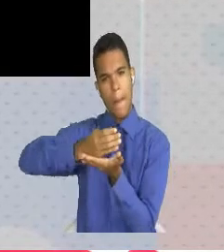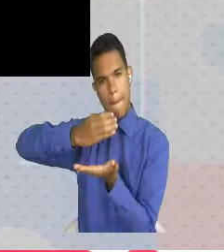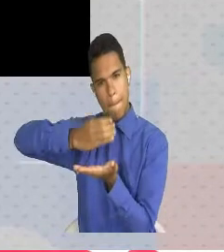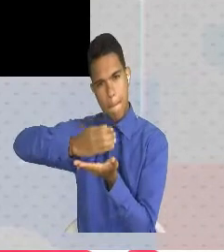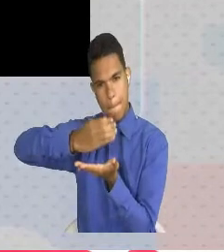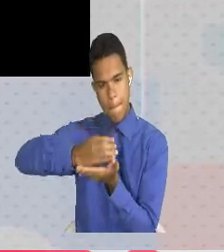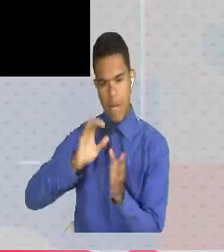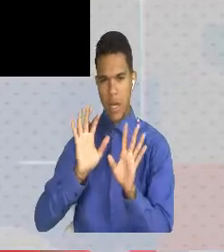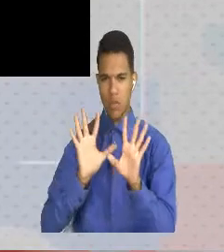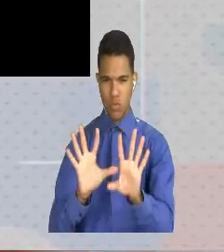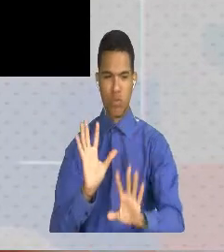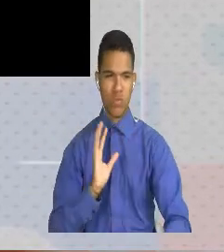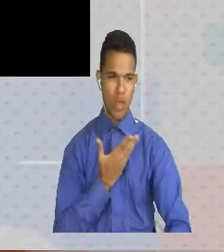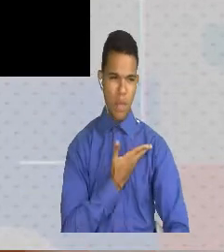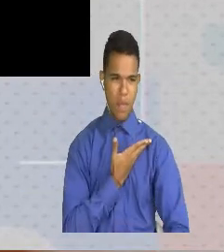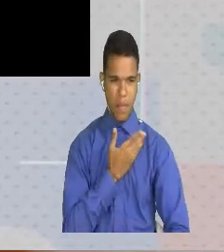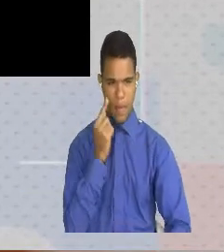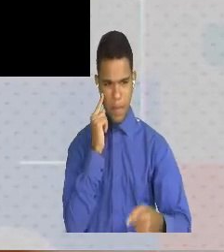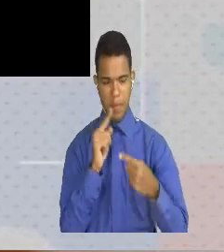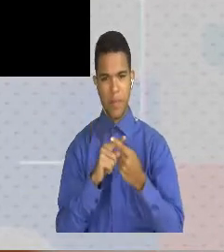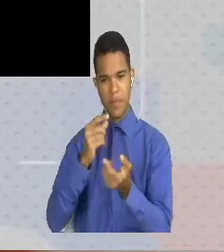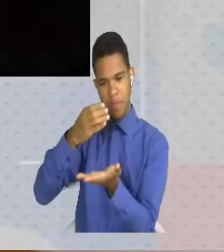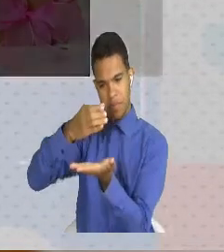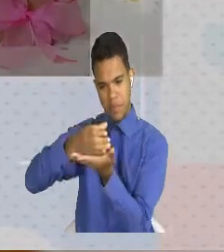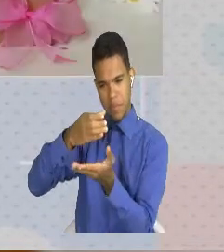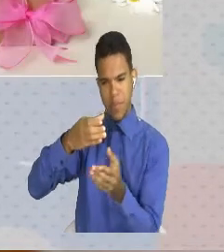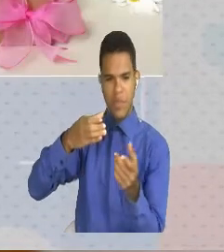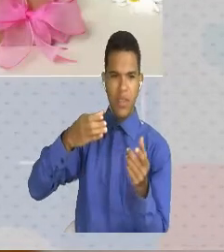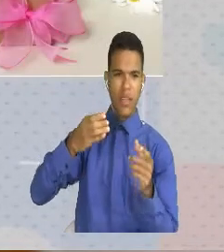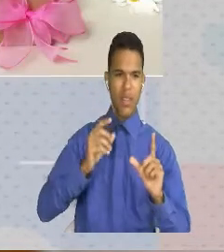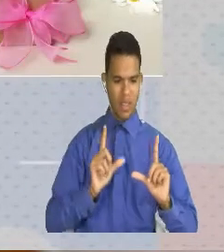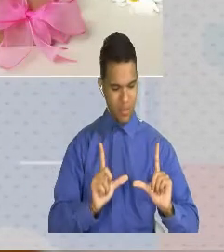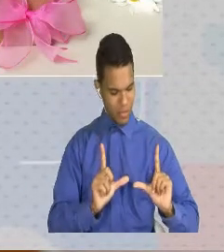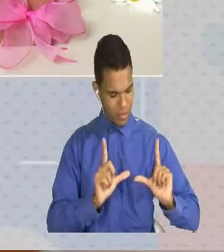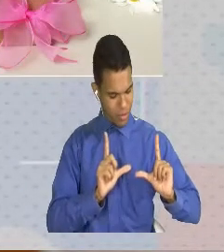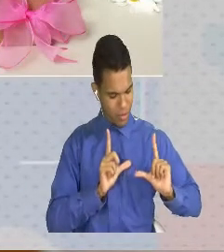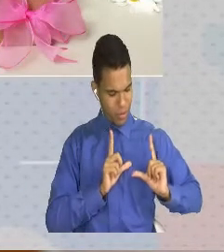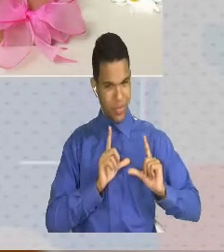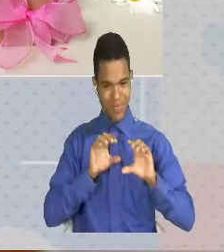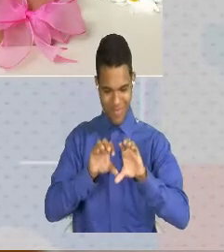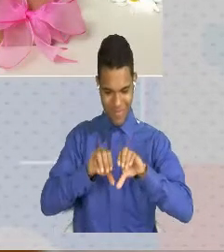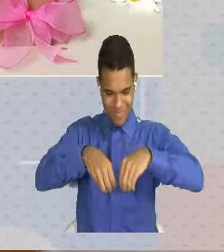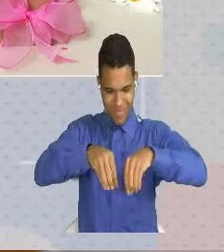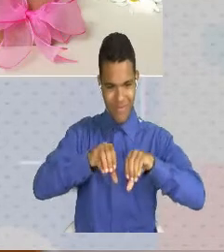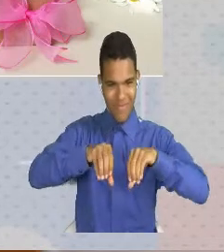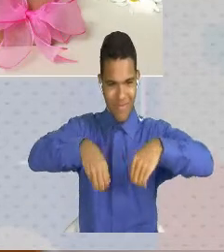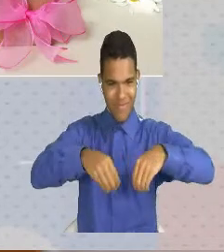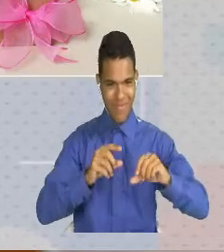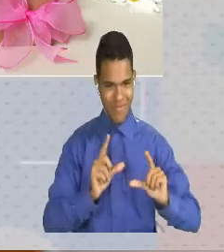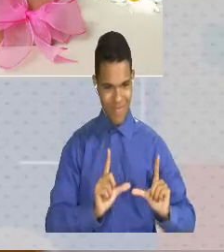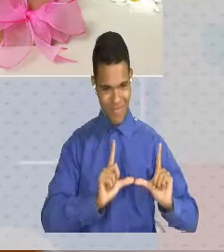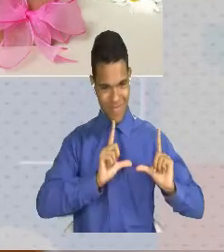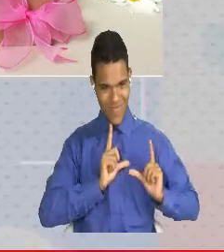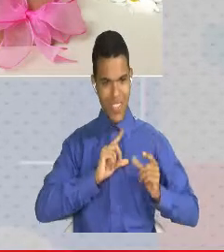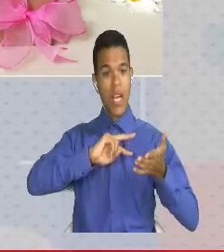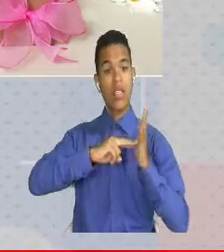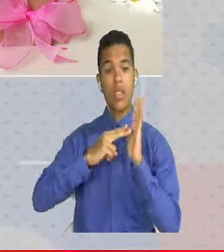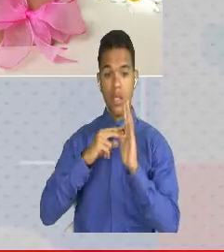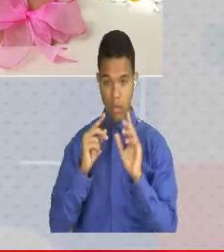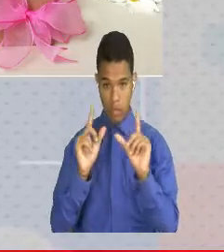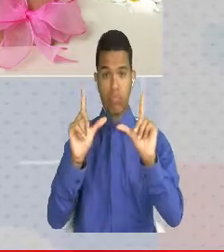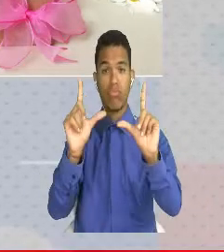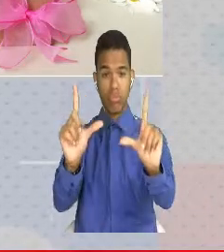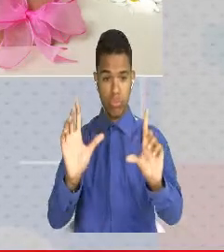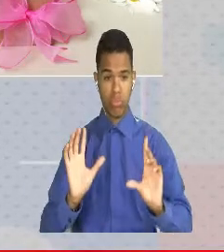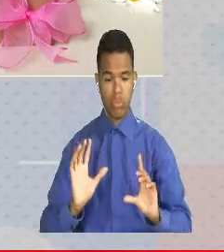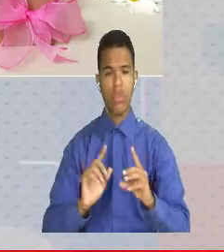mousse. Tiene un diploma, que es el que le vamos a dar a la mamá con el reconocimiento de ese esfuerzo tan grande que ha hecho por nosotros, que